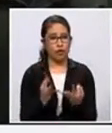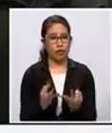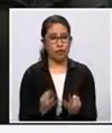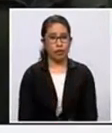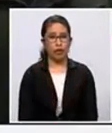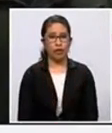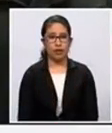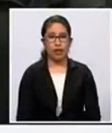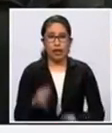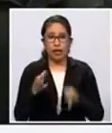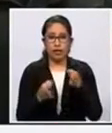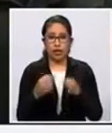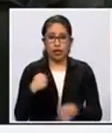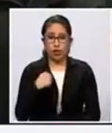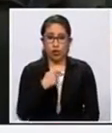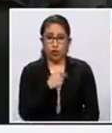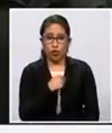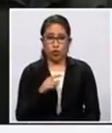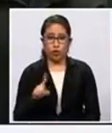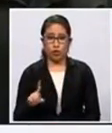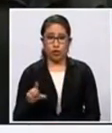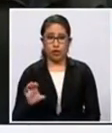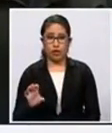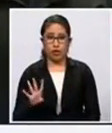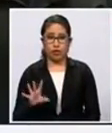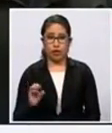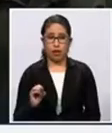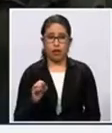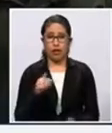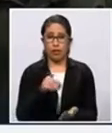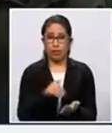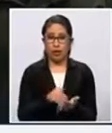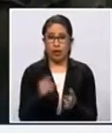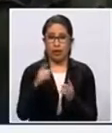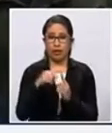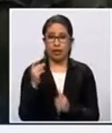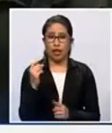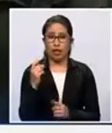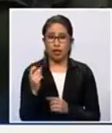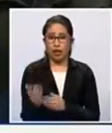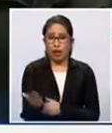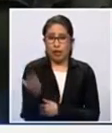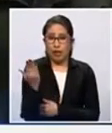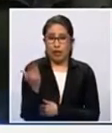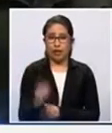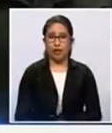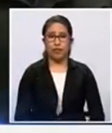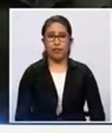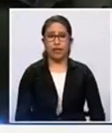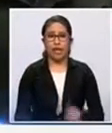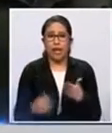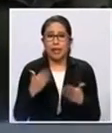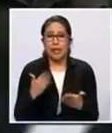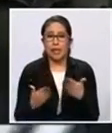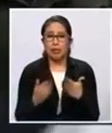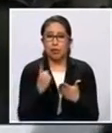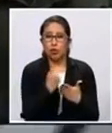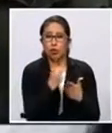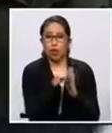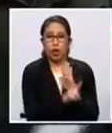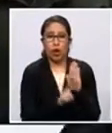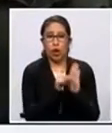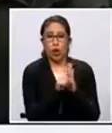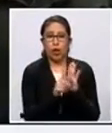que si estamos pagando 140 mil hasta las 11 de la mañana, seguramente en una hora más vamos a estar aproximadamente en